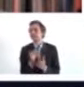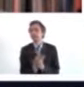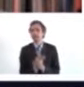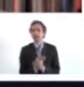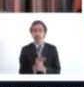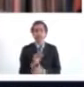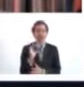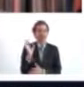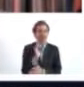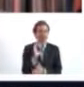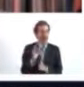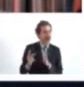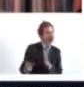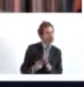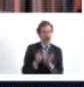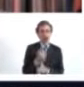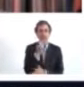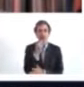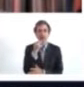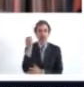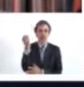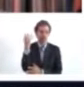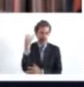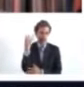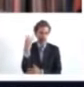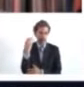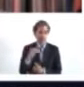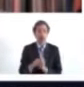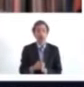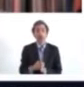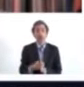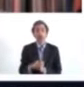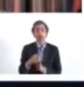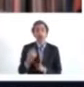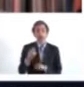a finales del mes de octubre, como está programado, primer día de noviembre,